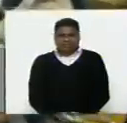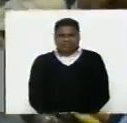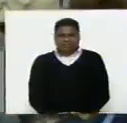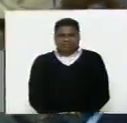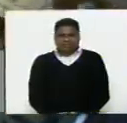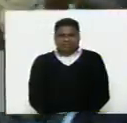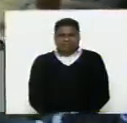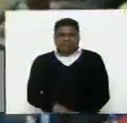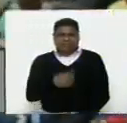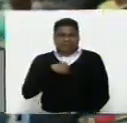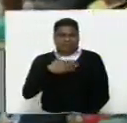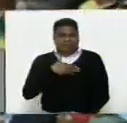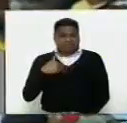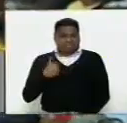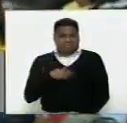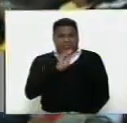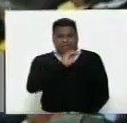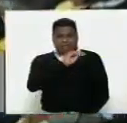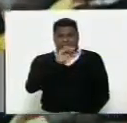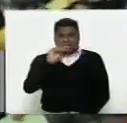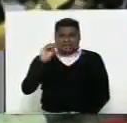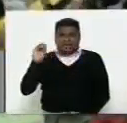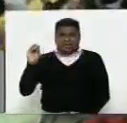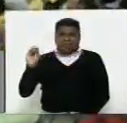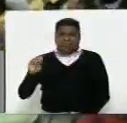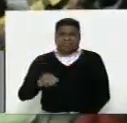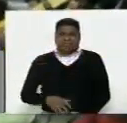Yo quiero llamar aquí